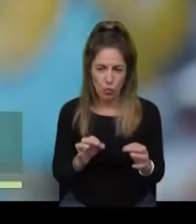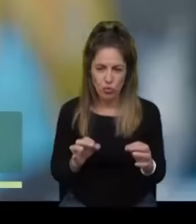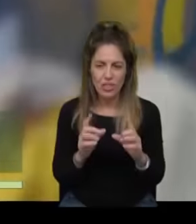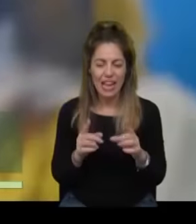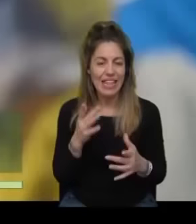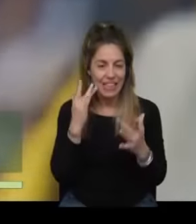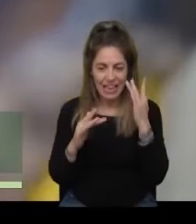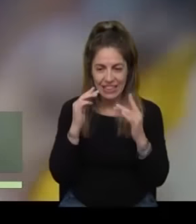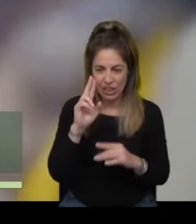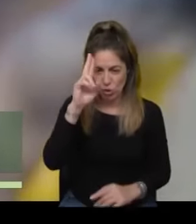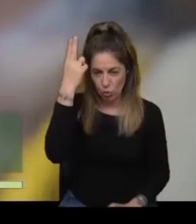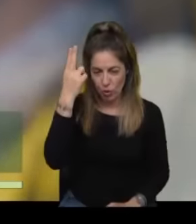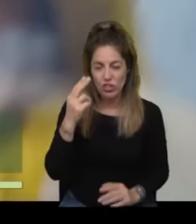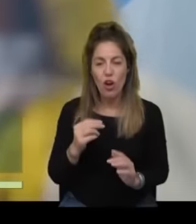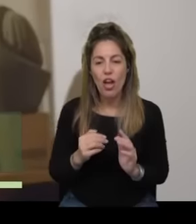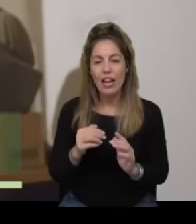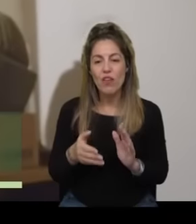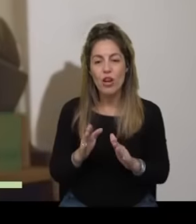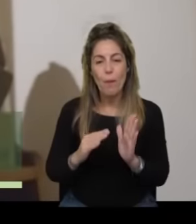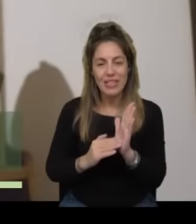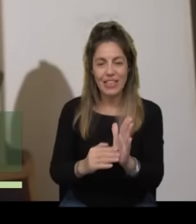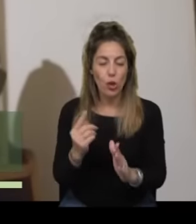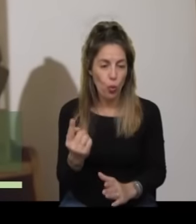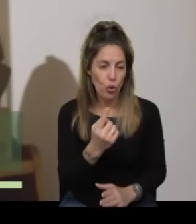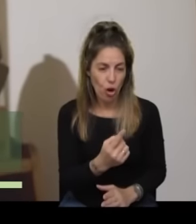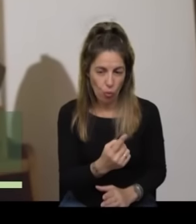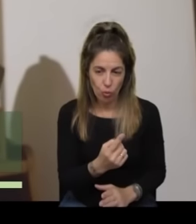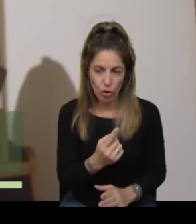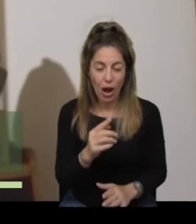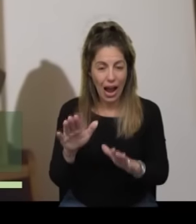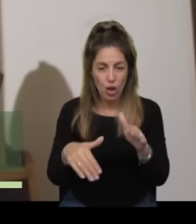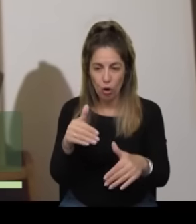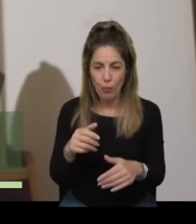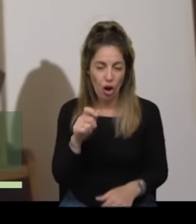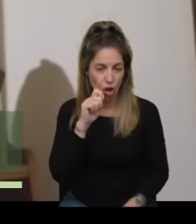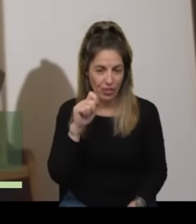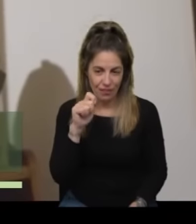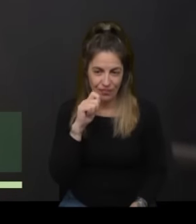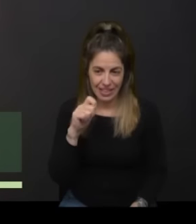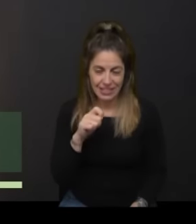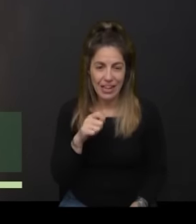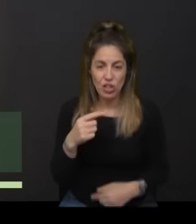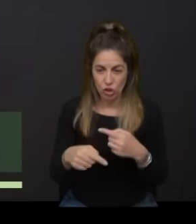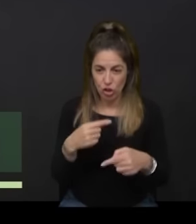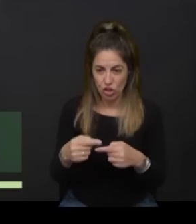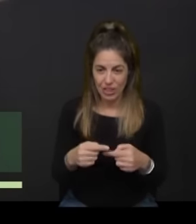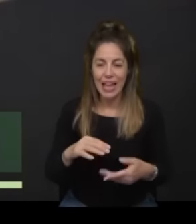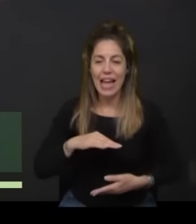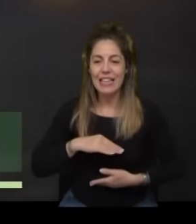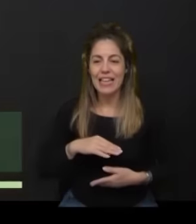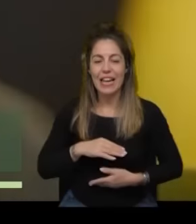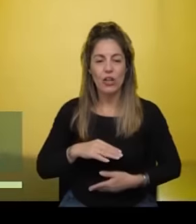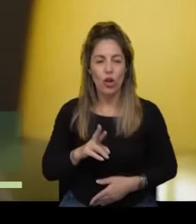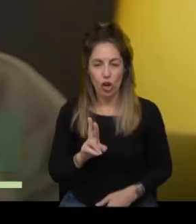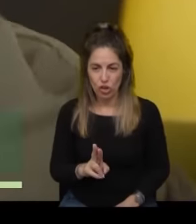y artistas uruguayos que fueron presentando uno a uno a los convocados de Marcelo Bielsa, que son los siguientes: en el arco, Sergio